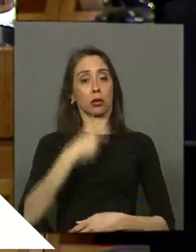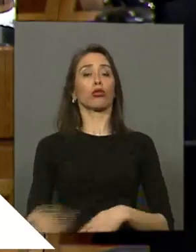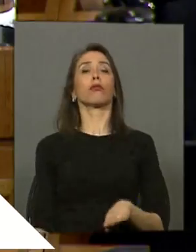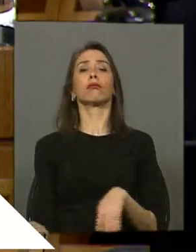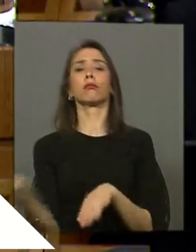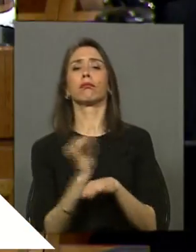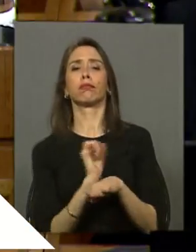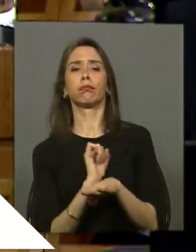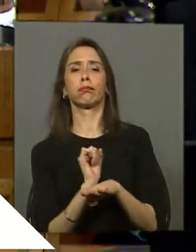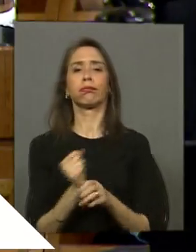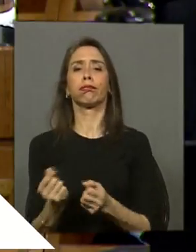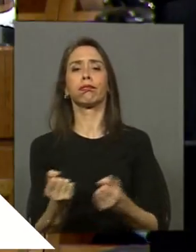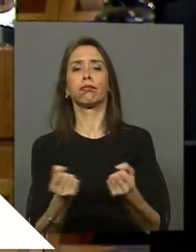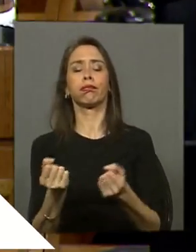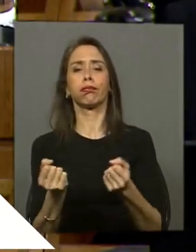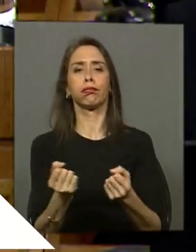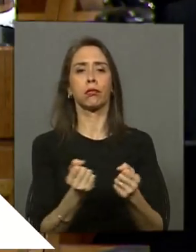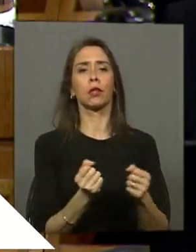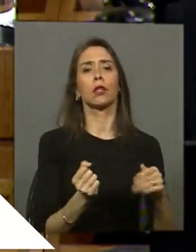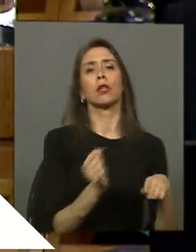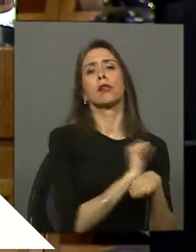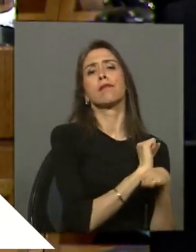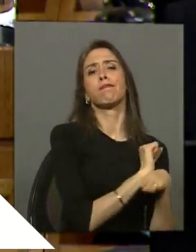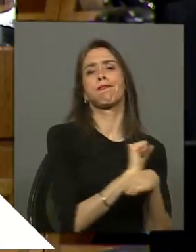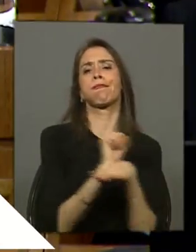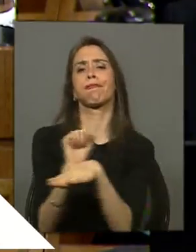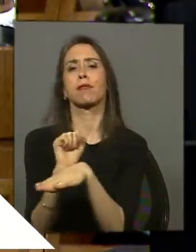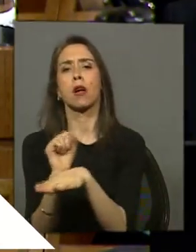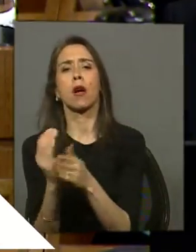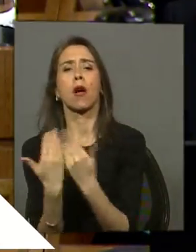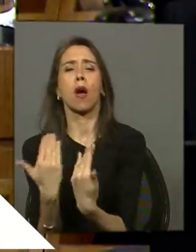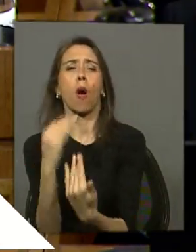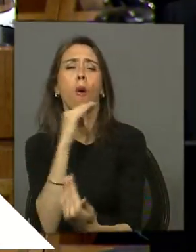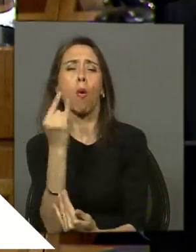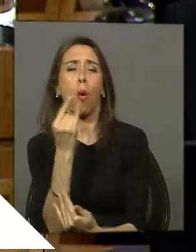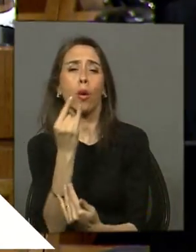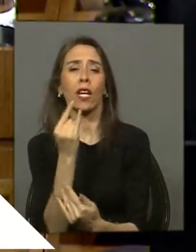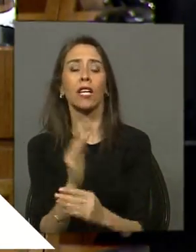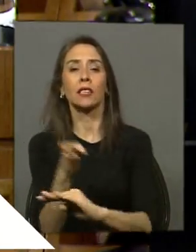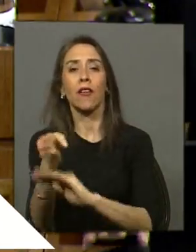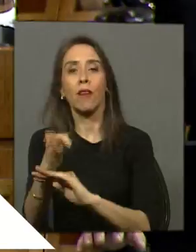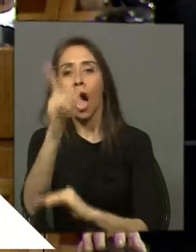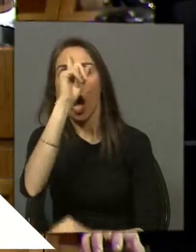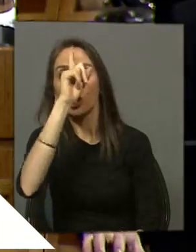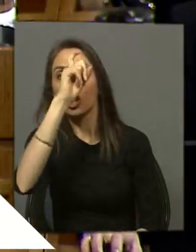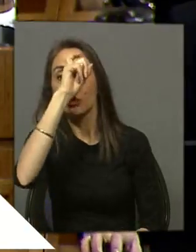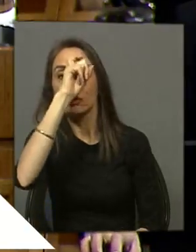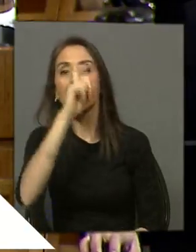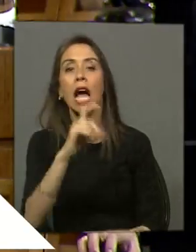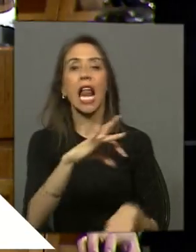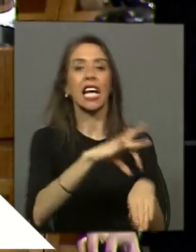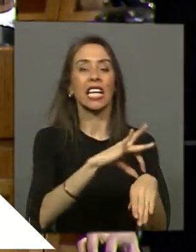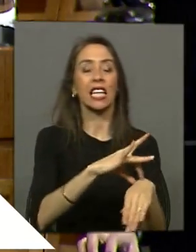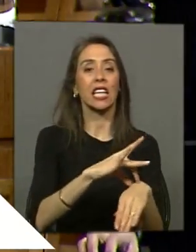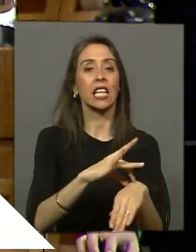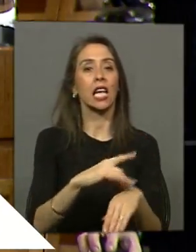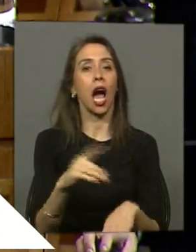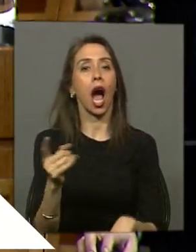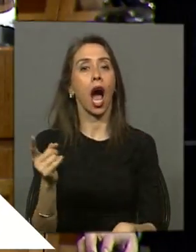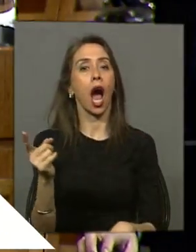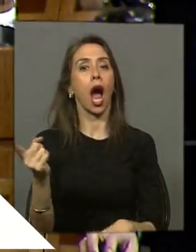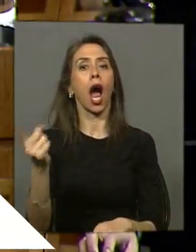en emergencia, por ejemplo, dentro de las clínicas o de los hospitales, no haya un cobro